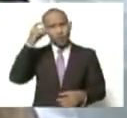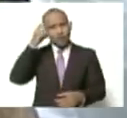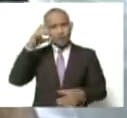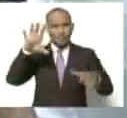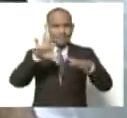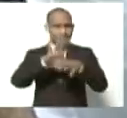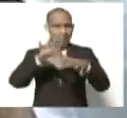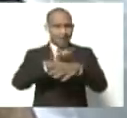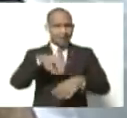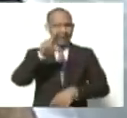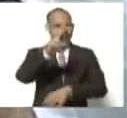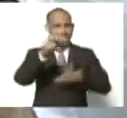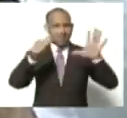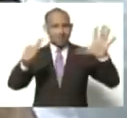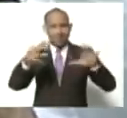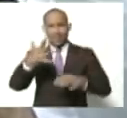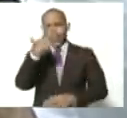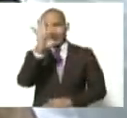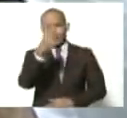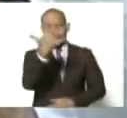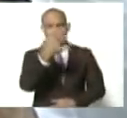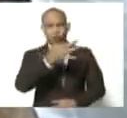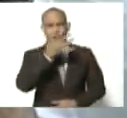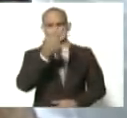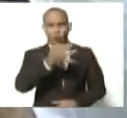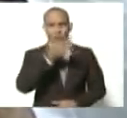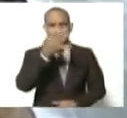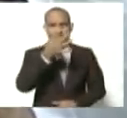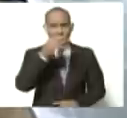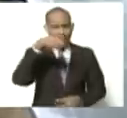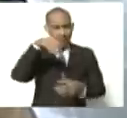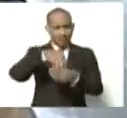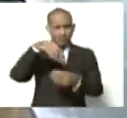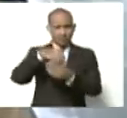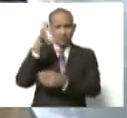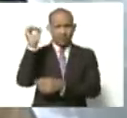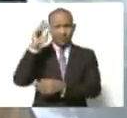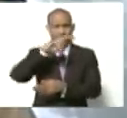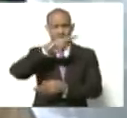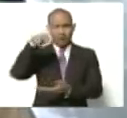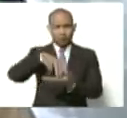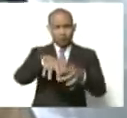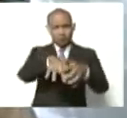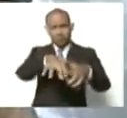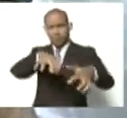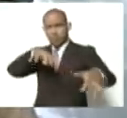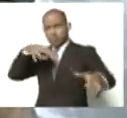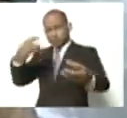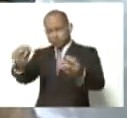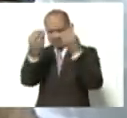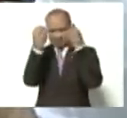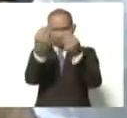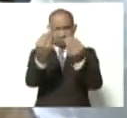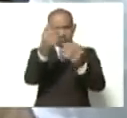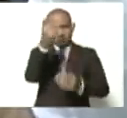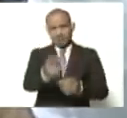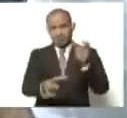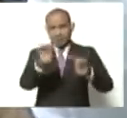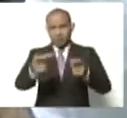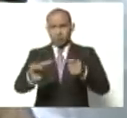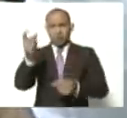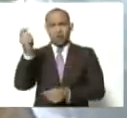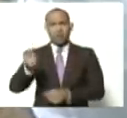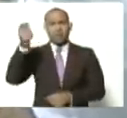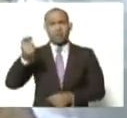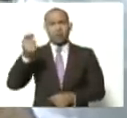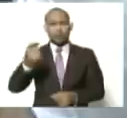26 hacia las 5 de la tarde, que era el momento de mayor auge de la sesión ordinaria de la Asamblea Nacional, se esperaba que estos tres explosivos